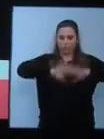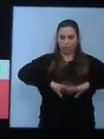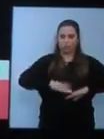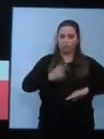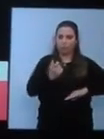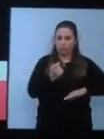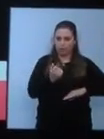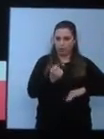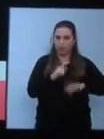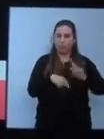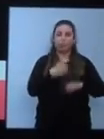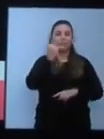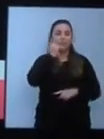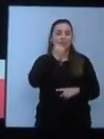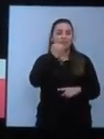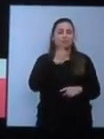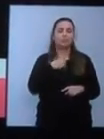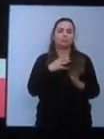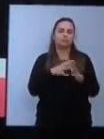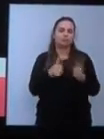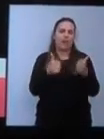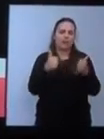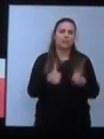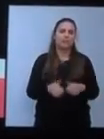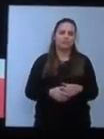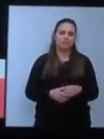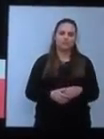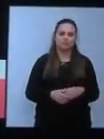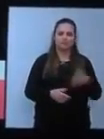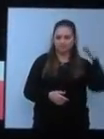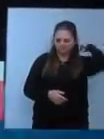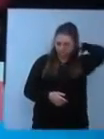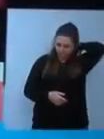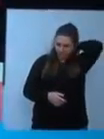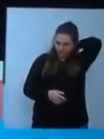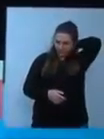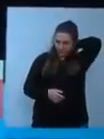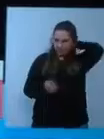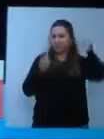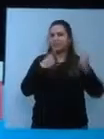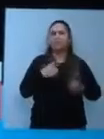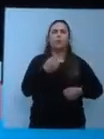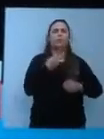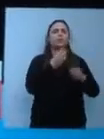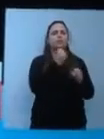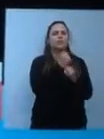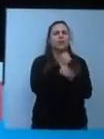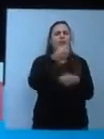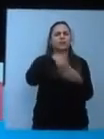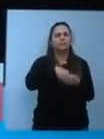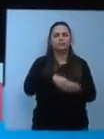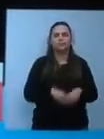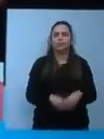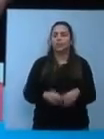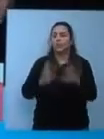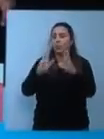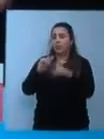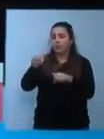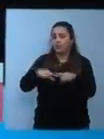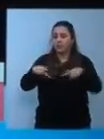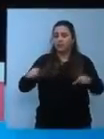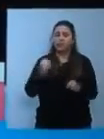poquito y luego el sábado esperamos que tome. Dime. Oye, ¿cuántos trabajadores hay ahí en la Covatilla? Habitualmente en esta estación de